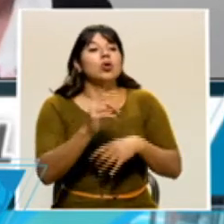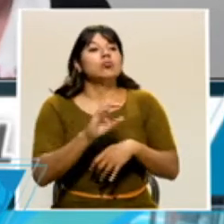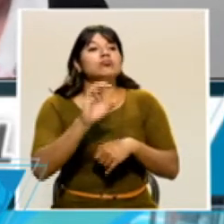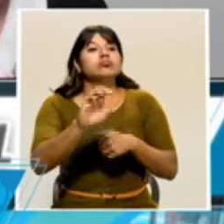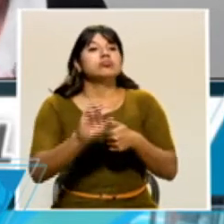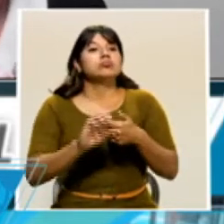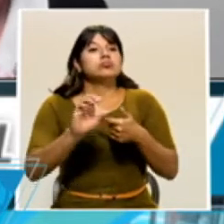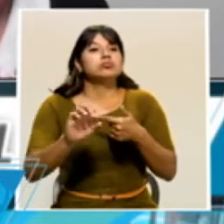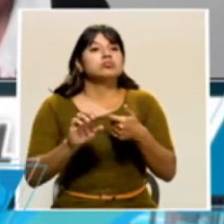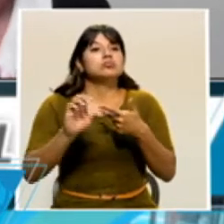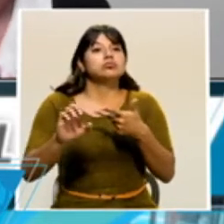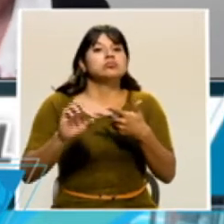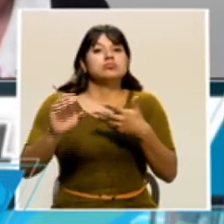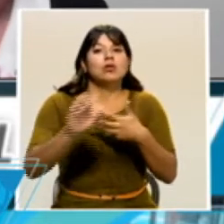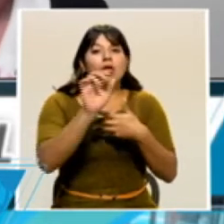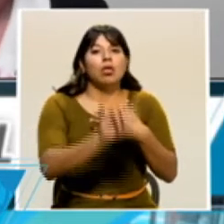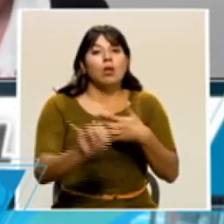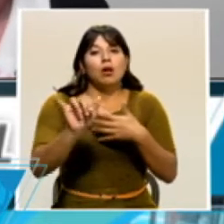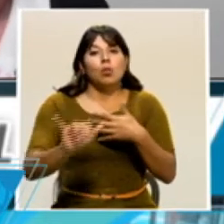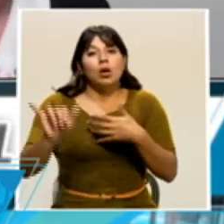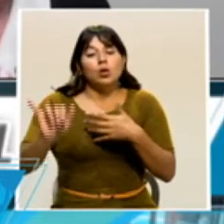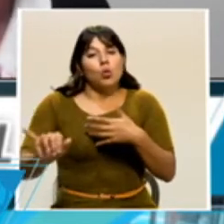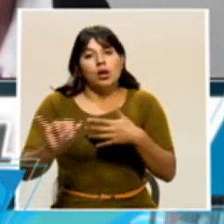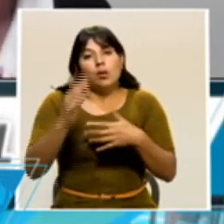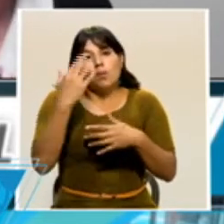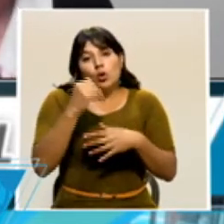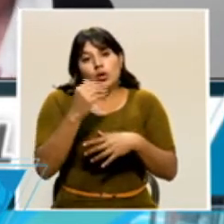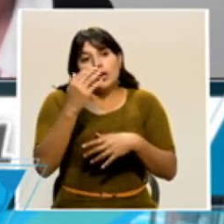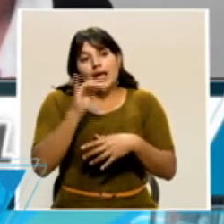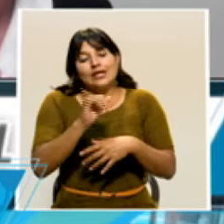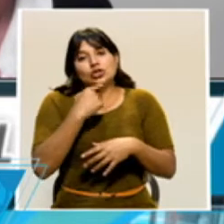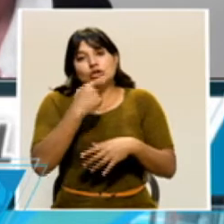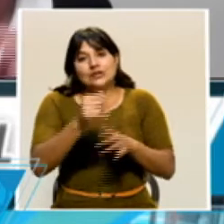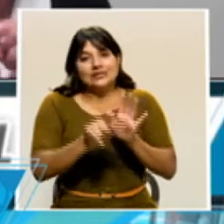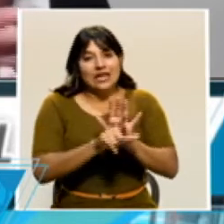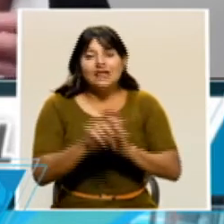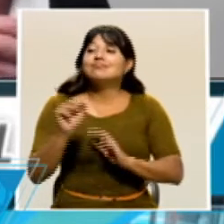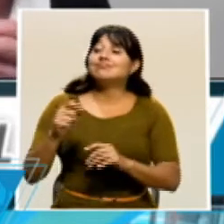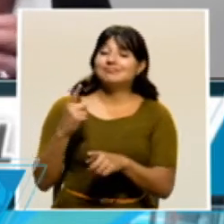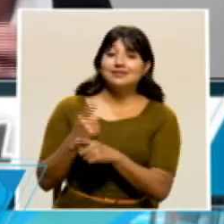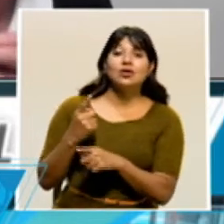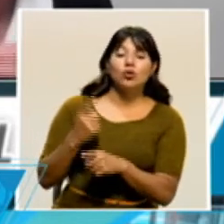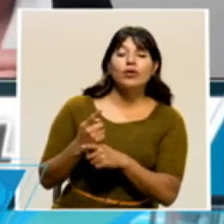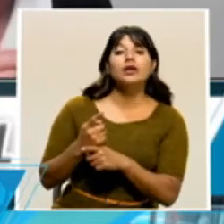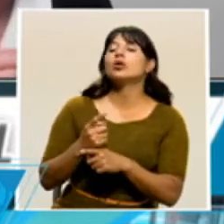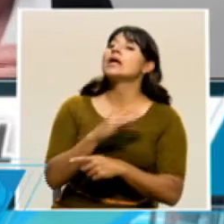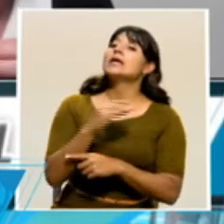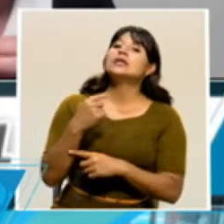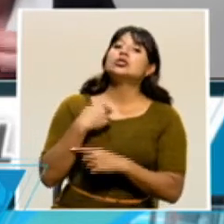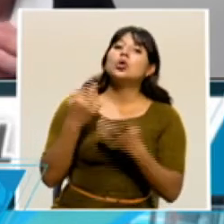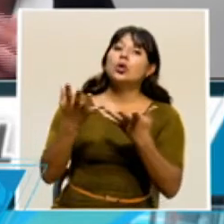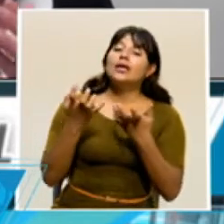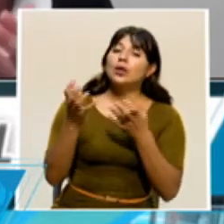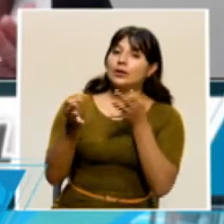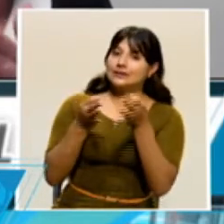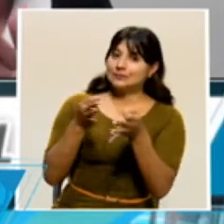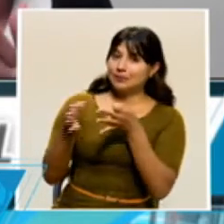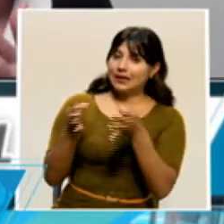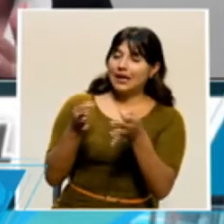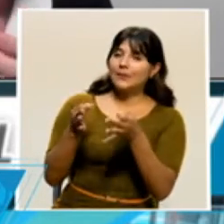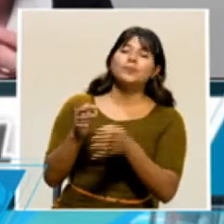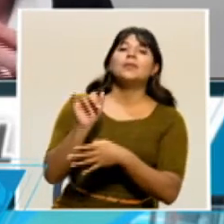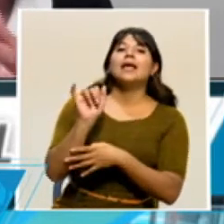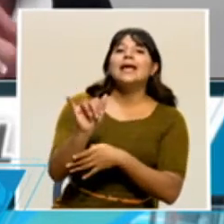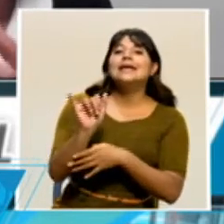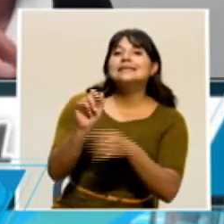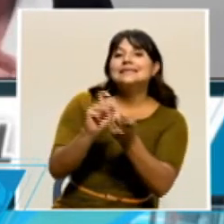a tal institución o a tal programa. Así es, y yo aquí quiero hacer también la aclaración que este cambio